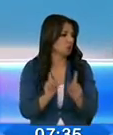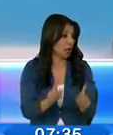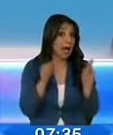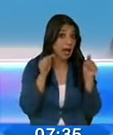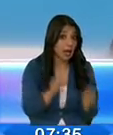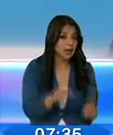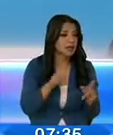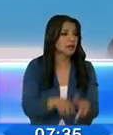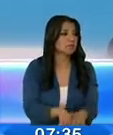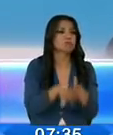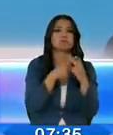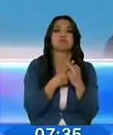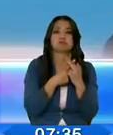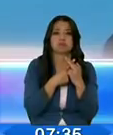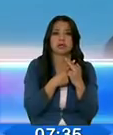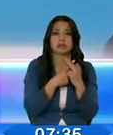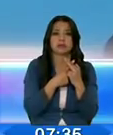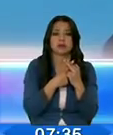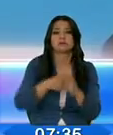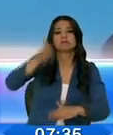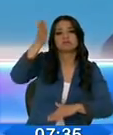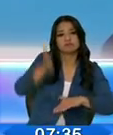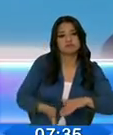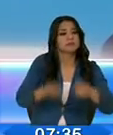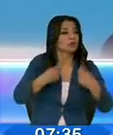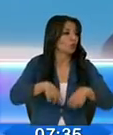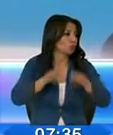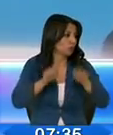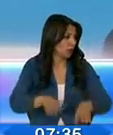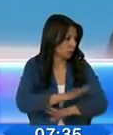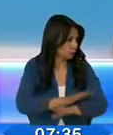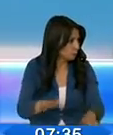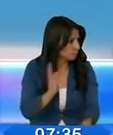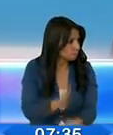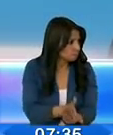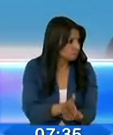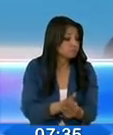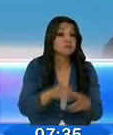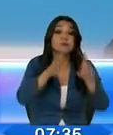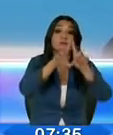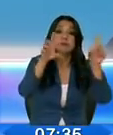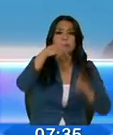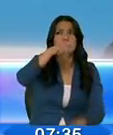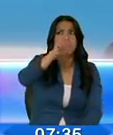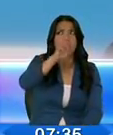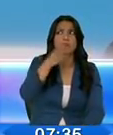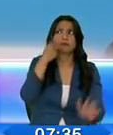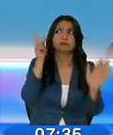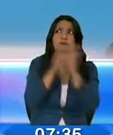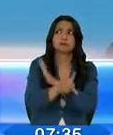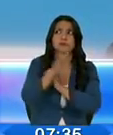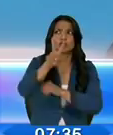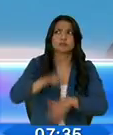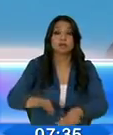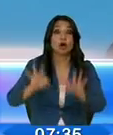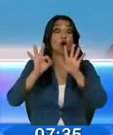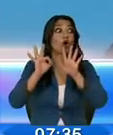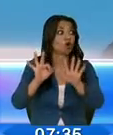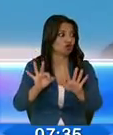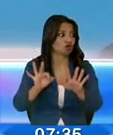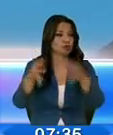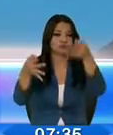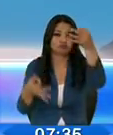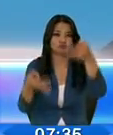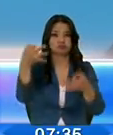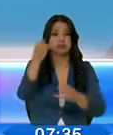de eso que se declaró la caducidad del contrato. Entonces, Perenco demanda en el 2008, en arbitraje internacional,